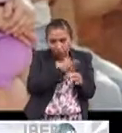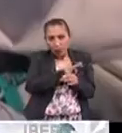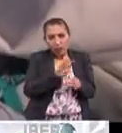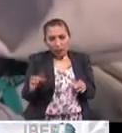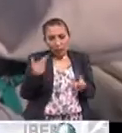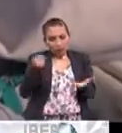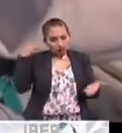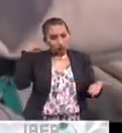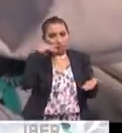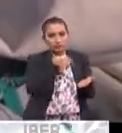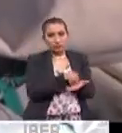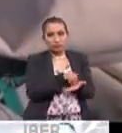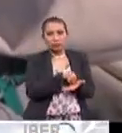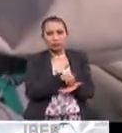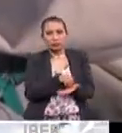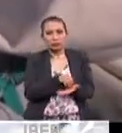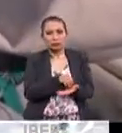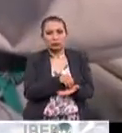podríamos incorporar